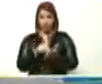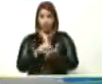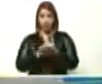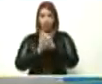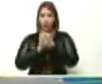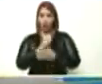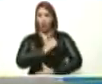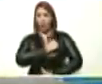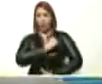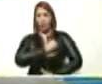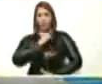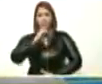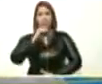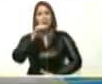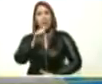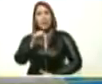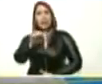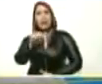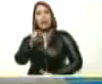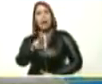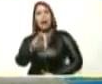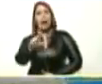camarada, E. Arle Herrera.